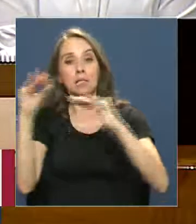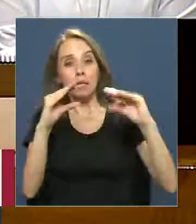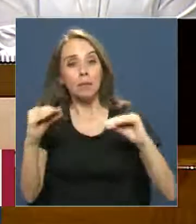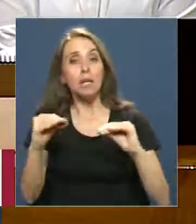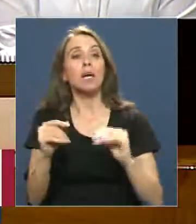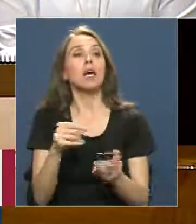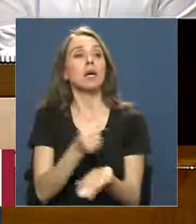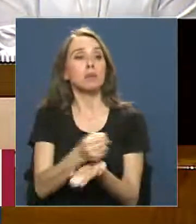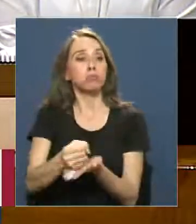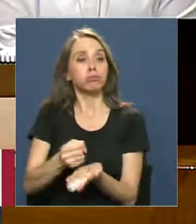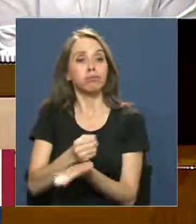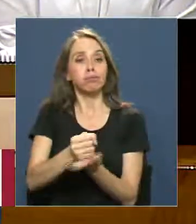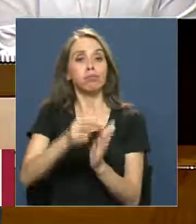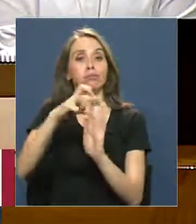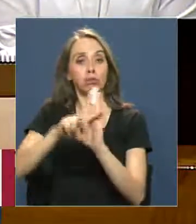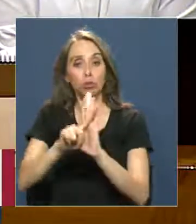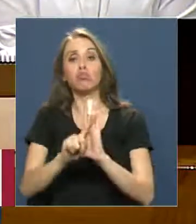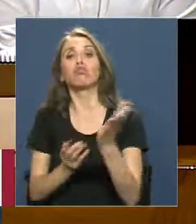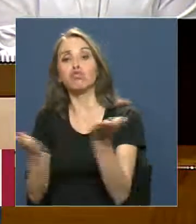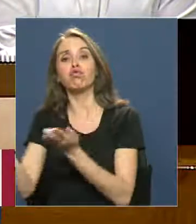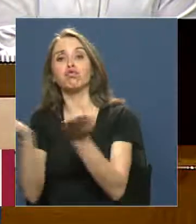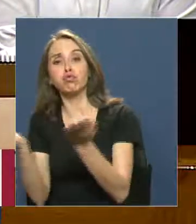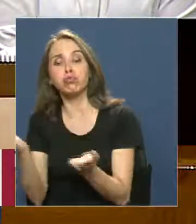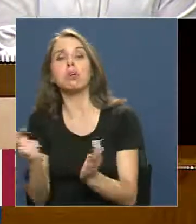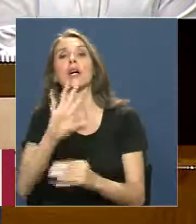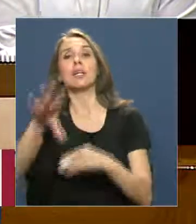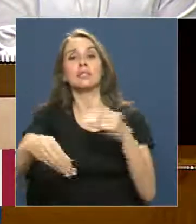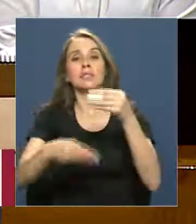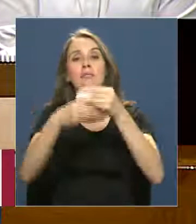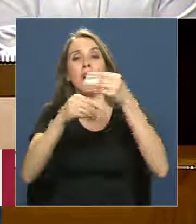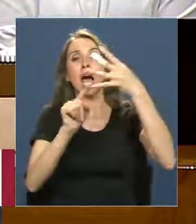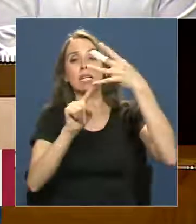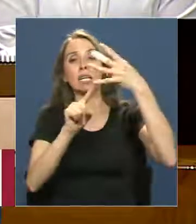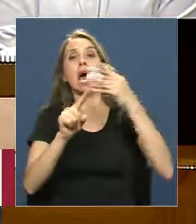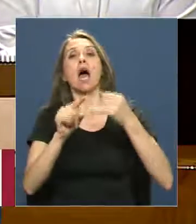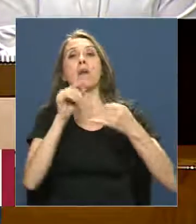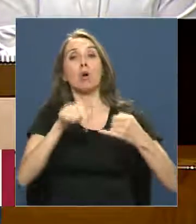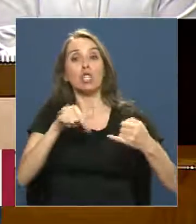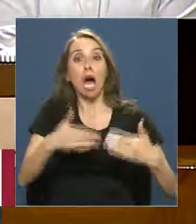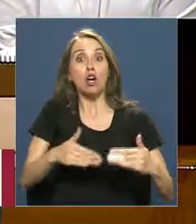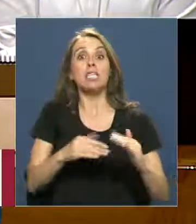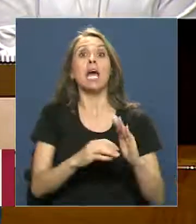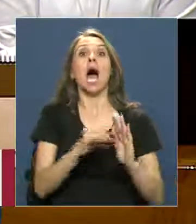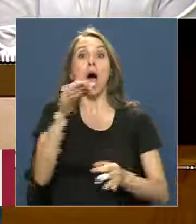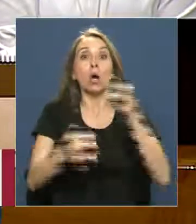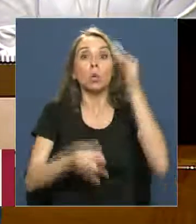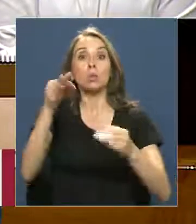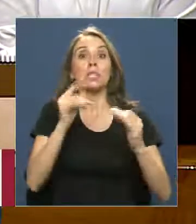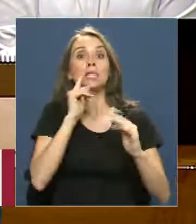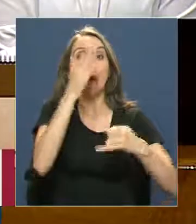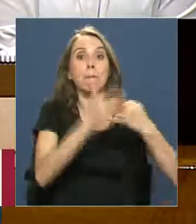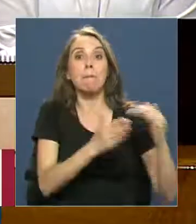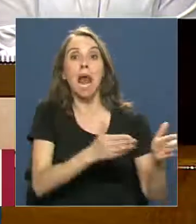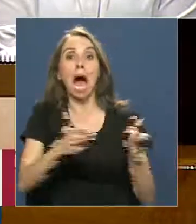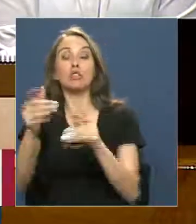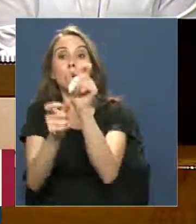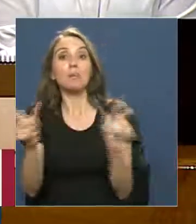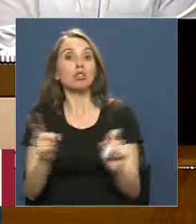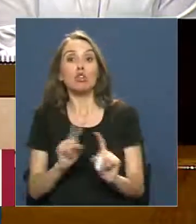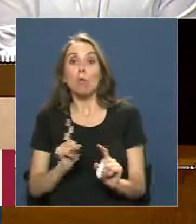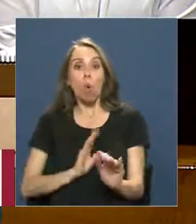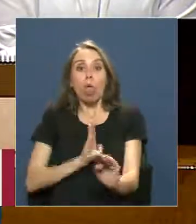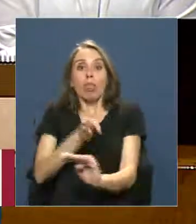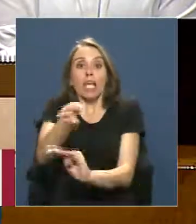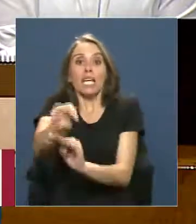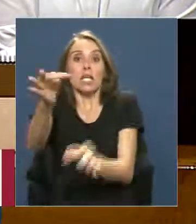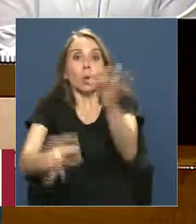proyecto está trabajándose y lo vamos a incorporar porque los plazos están corriendo y hay gente que se ve imposibilitada de poder acudir